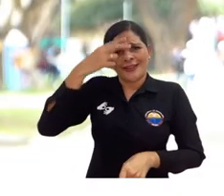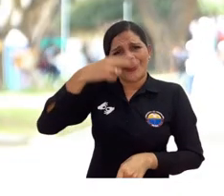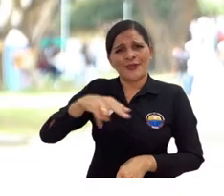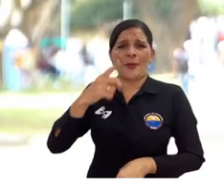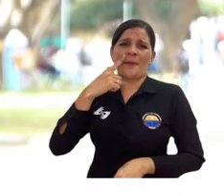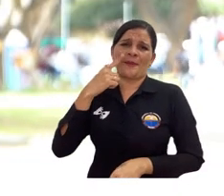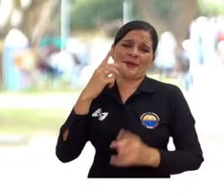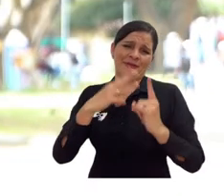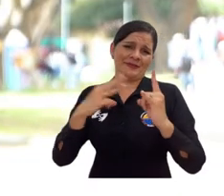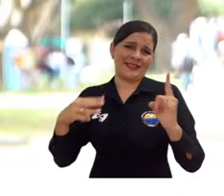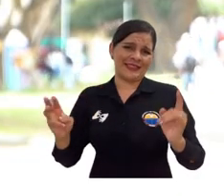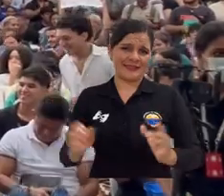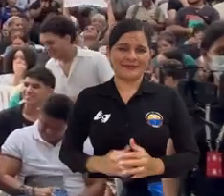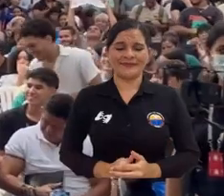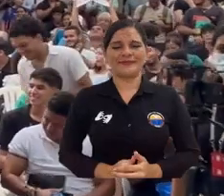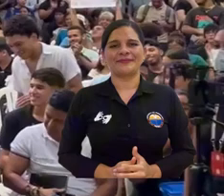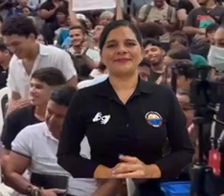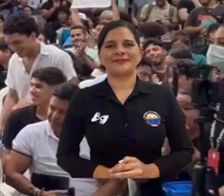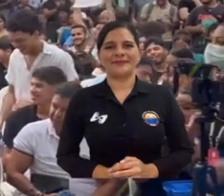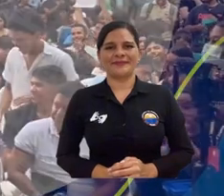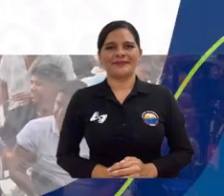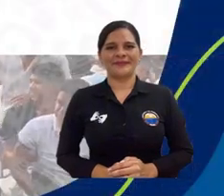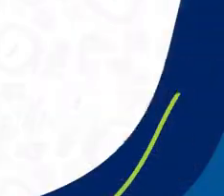también como hijos de esta casa de estudios.